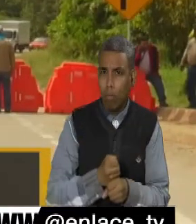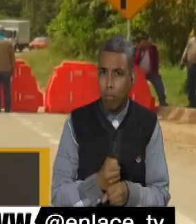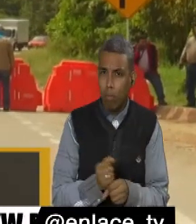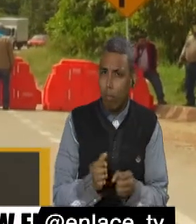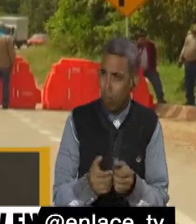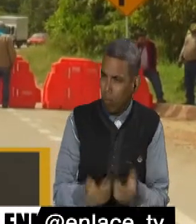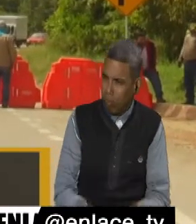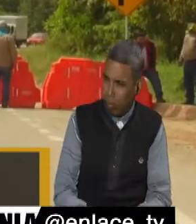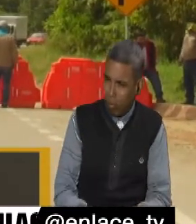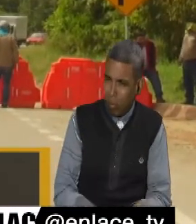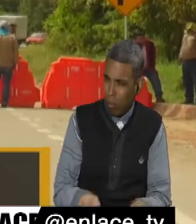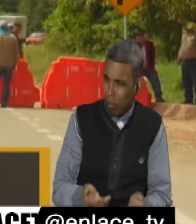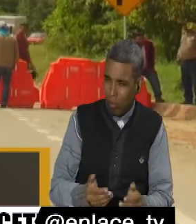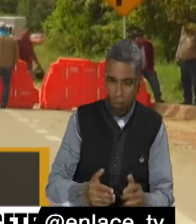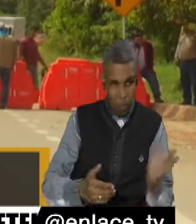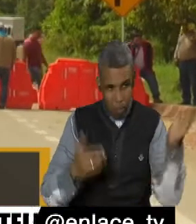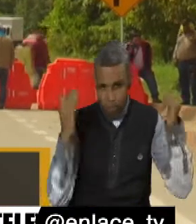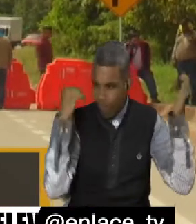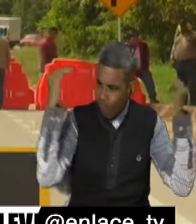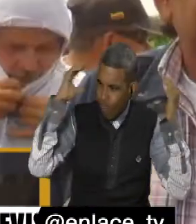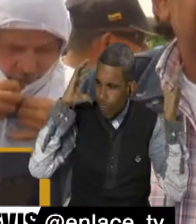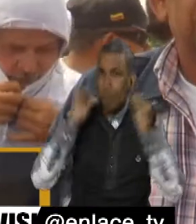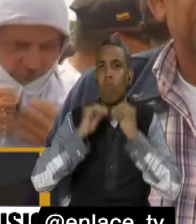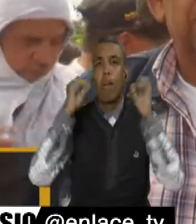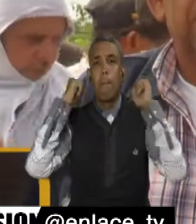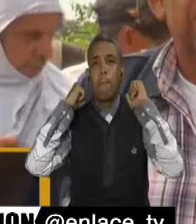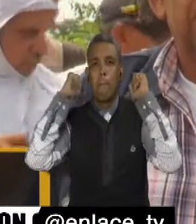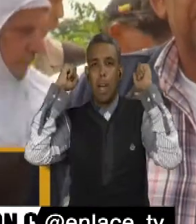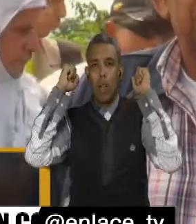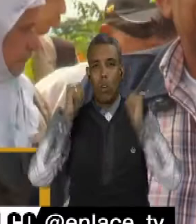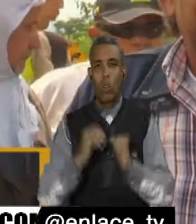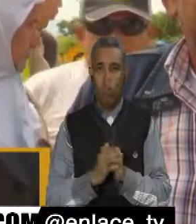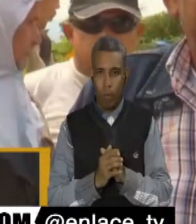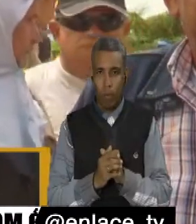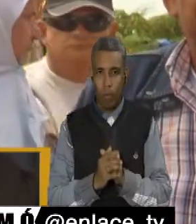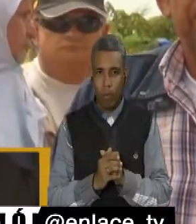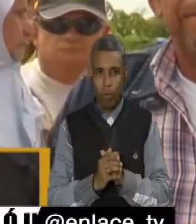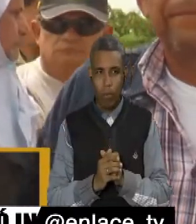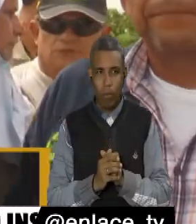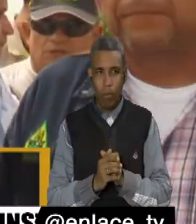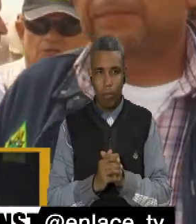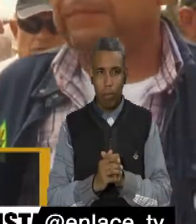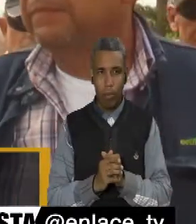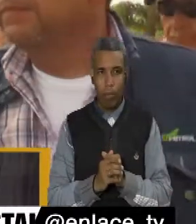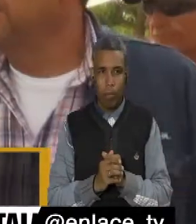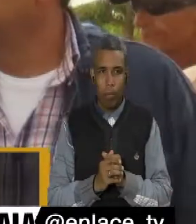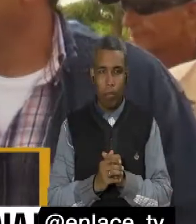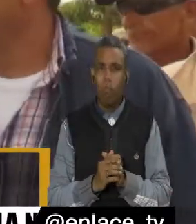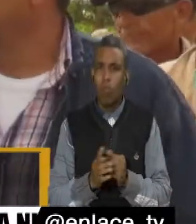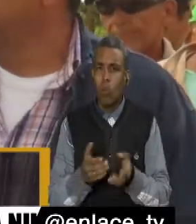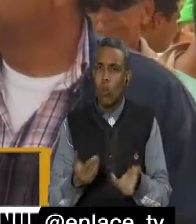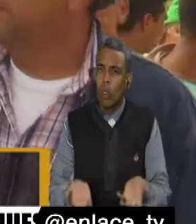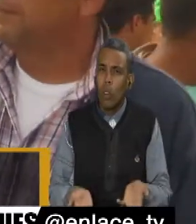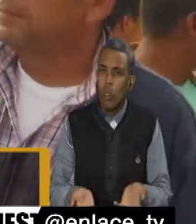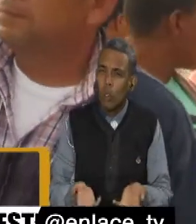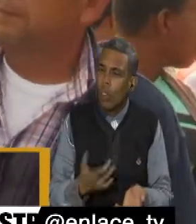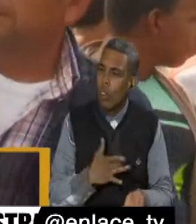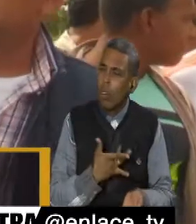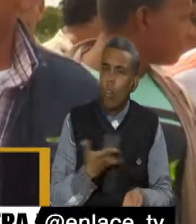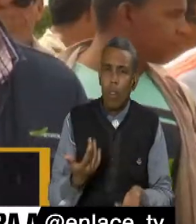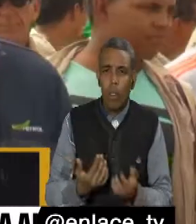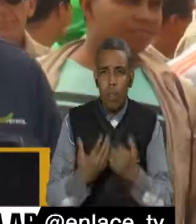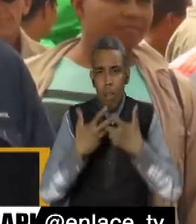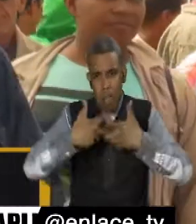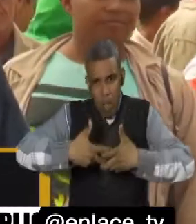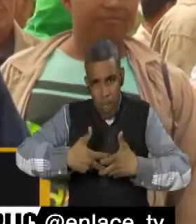Sindispetrol. Me encuentro con el vocero de ellos, precisamente con el fiscal. Señor Reina, ¿cómo reciben ustedes lo que se ha dicho, Ricardo Reina,